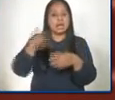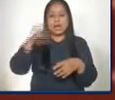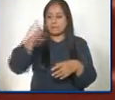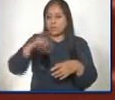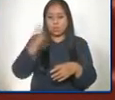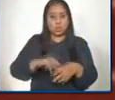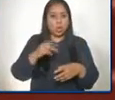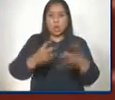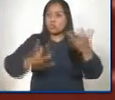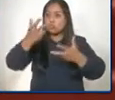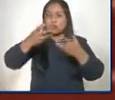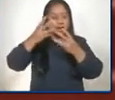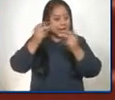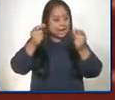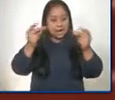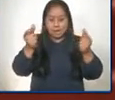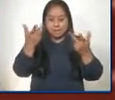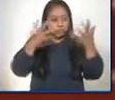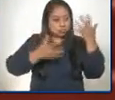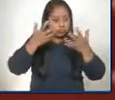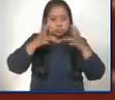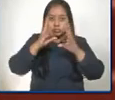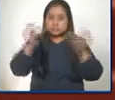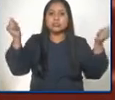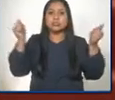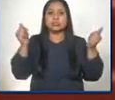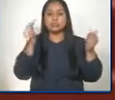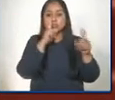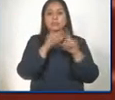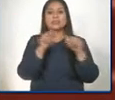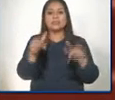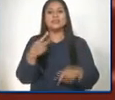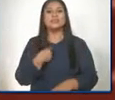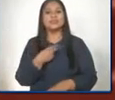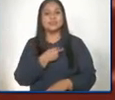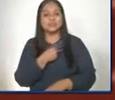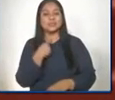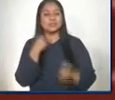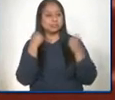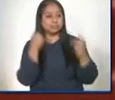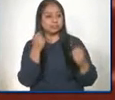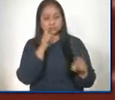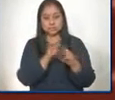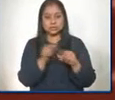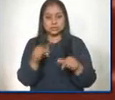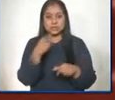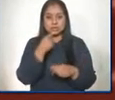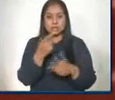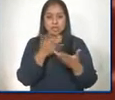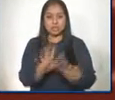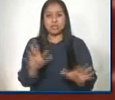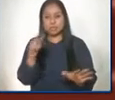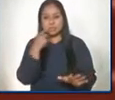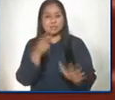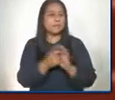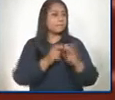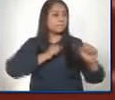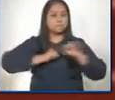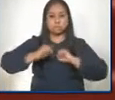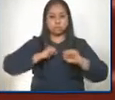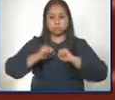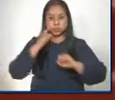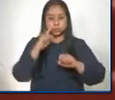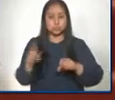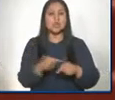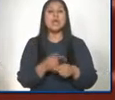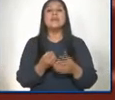posible. Y en ese sentido, pues estamos trabajando fuertemente. Ya tenemos la colaboración de la cooperación del Fondo Verde